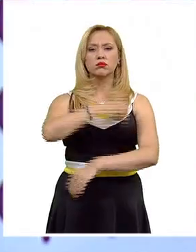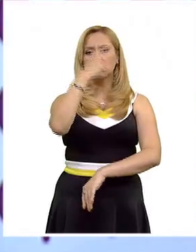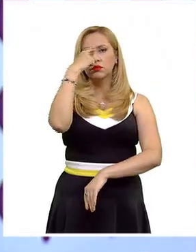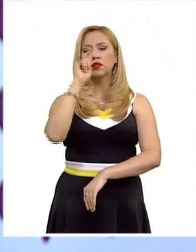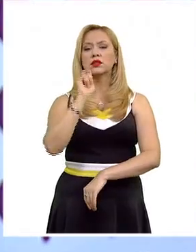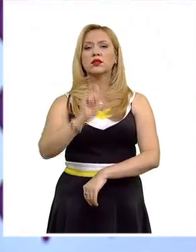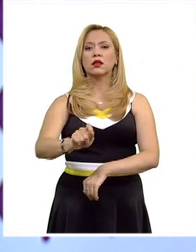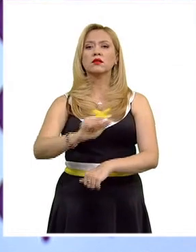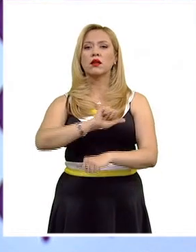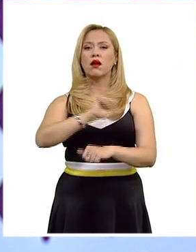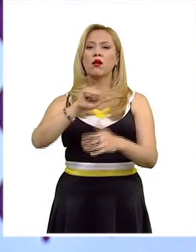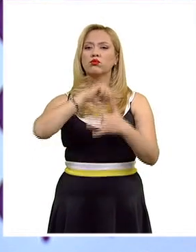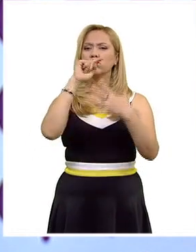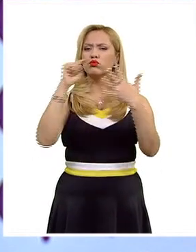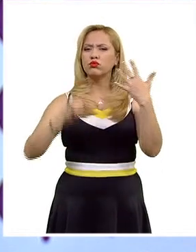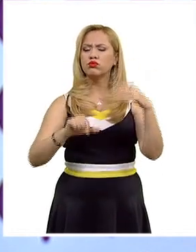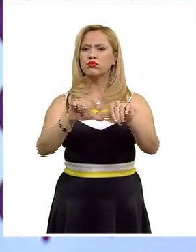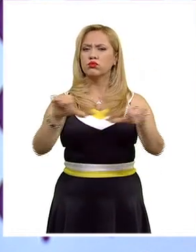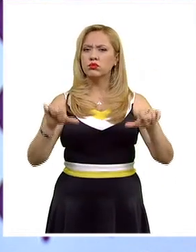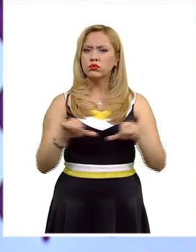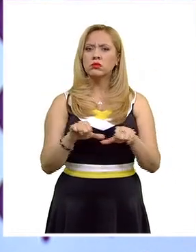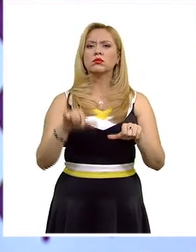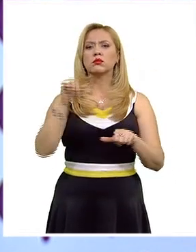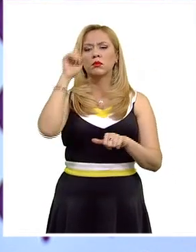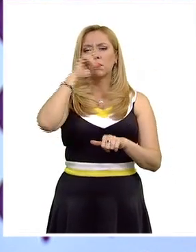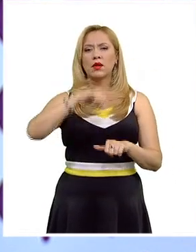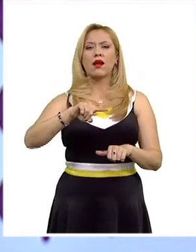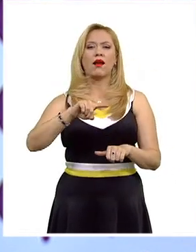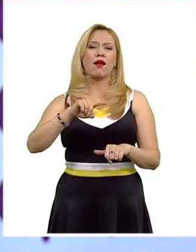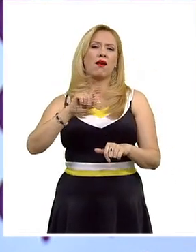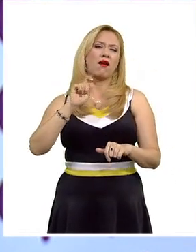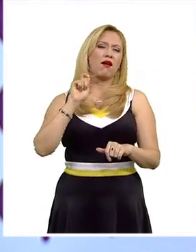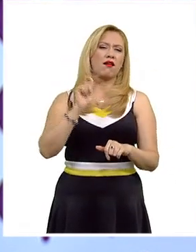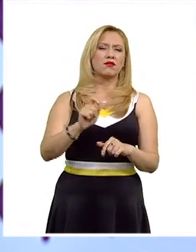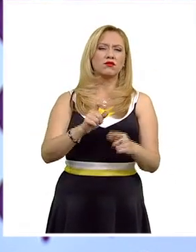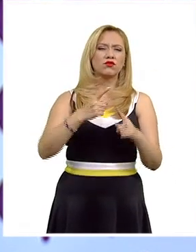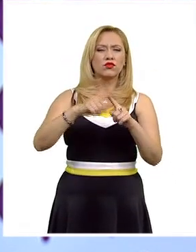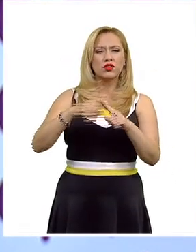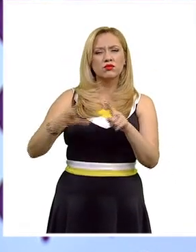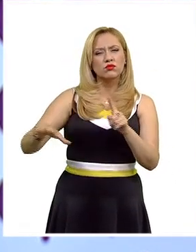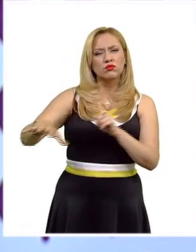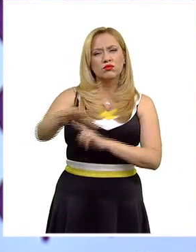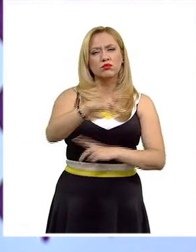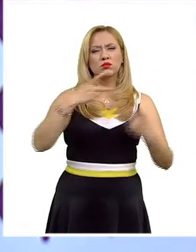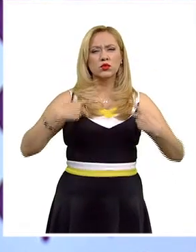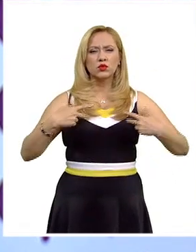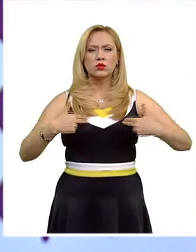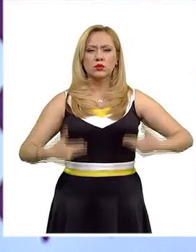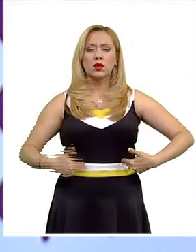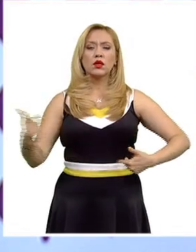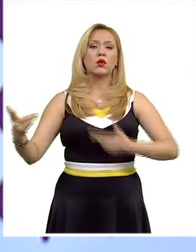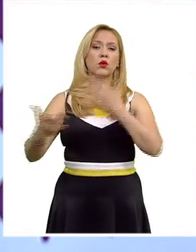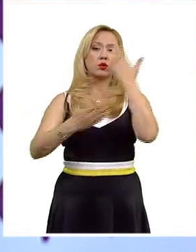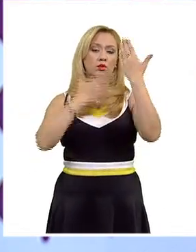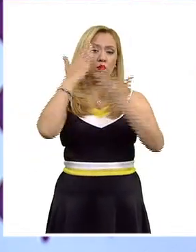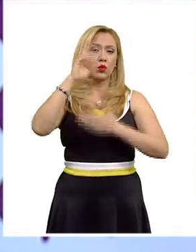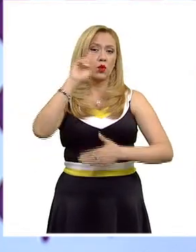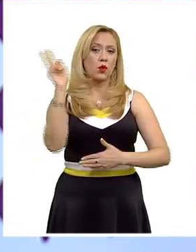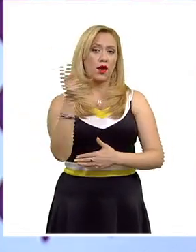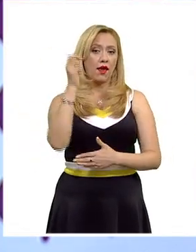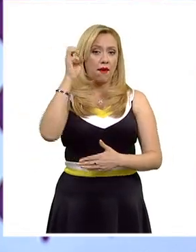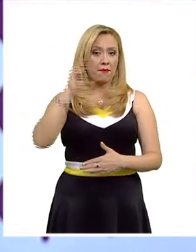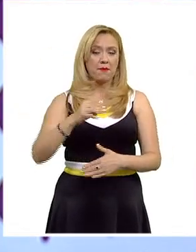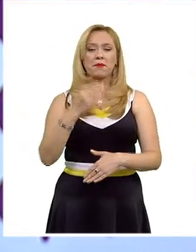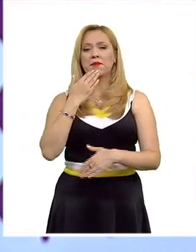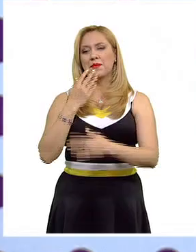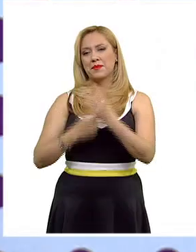Investigaciones Interdisciplinarias en Ciencias y Humanidades, así como profesora de la División de Estudios de Posgrado de la Facultad de Derecho de la UNAM. Bienvenida.